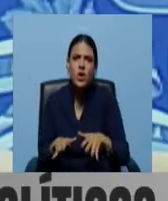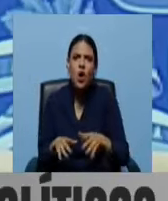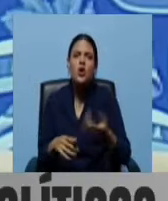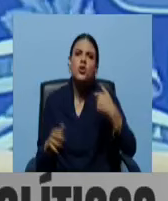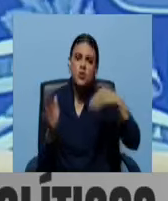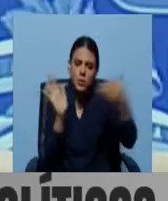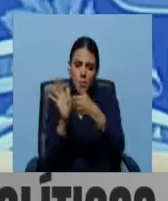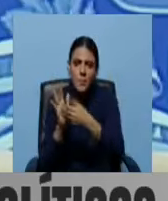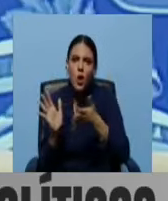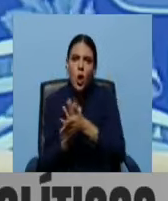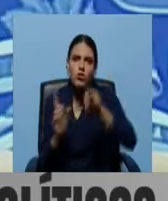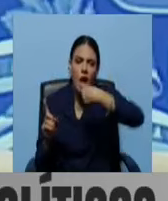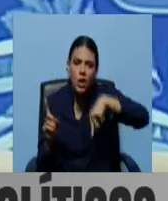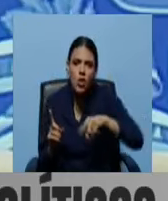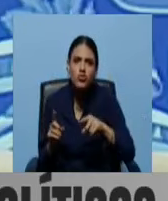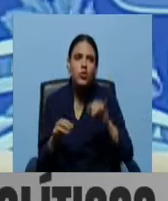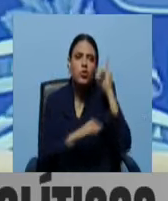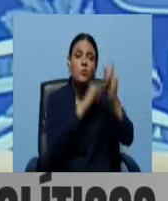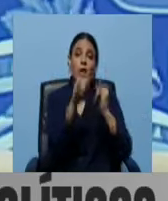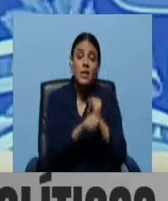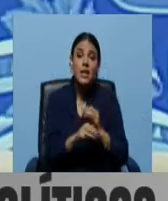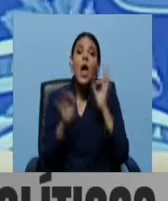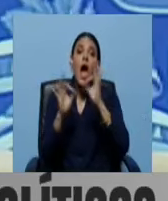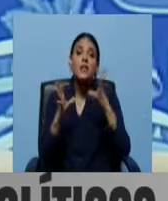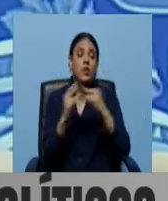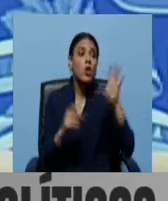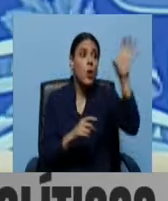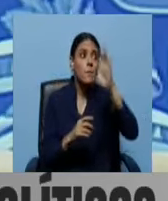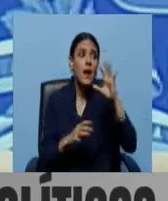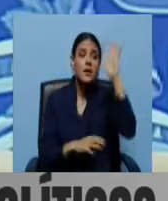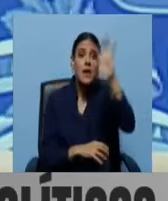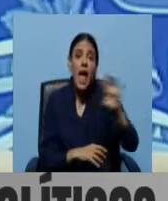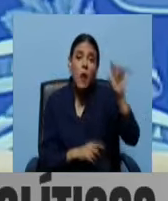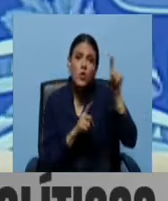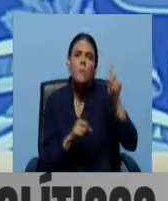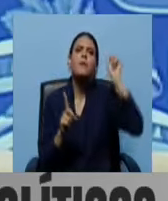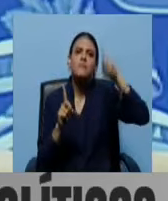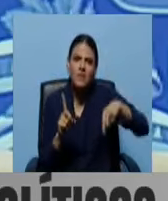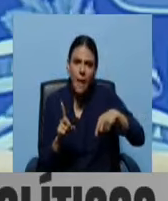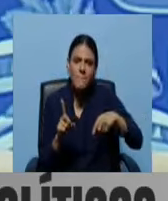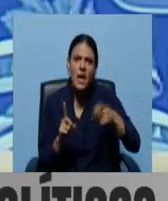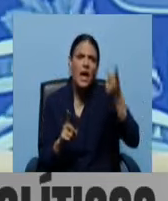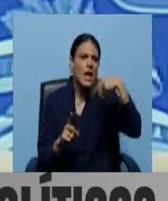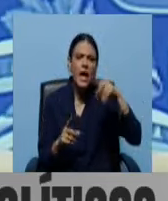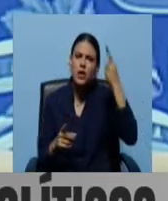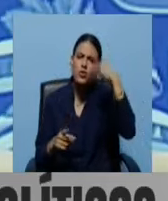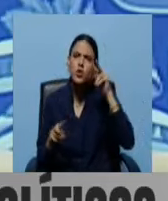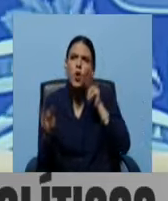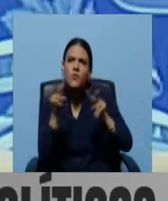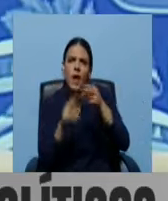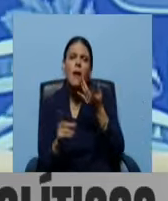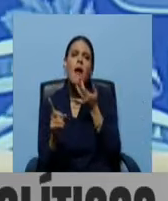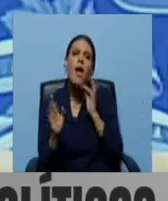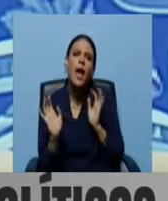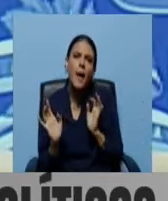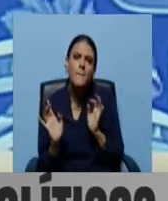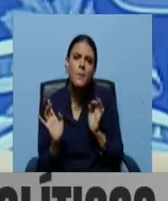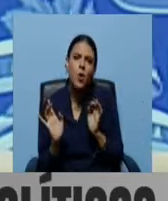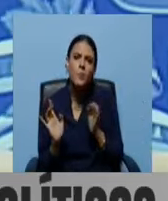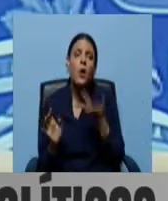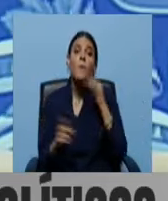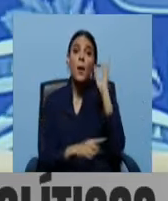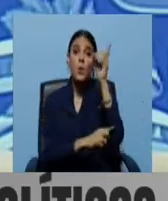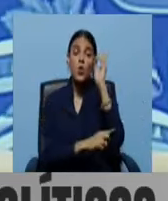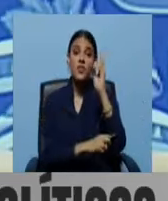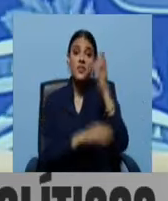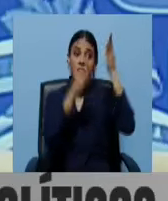agresiva extranjera. Así todos los países de Europa también. Es inconcebible, por ejemplo, que un